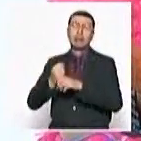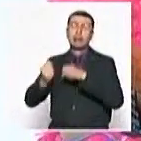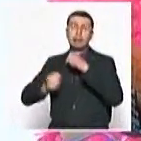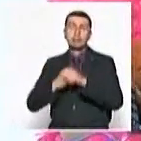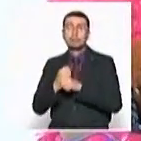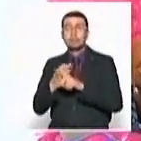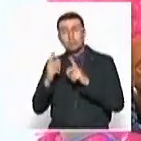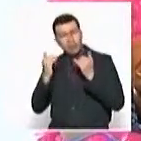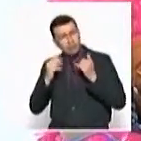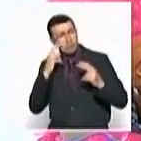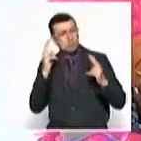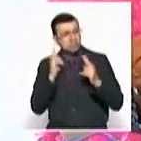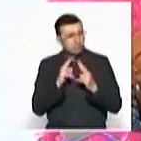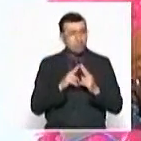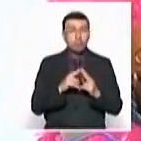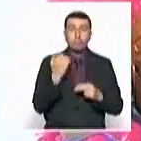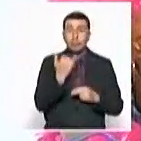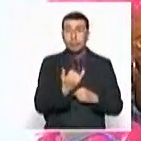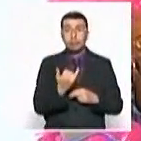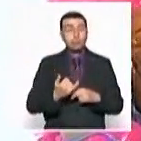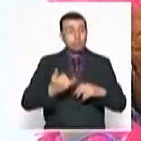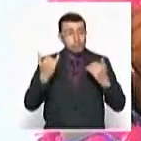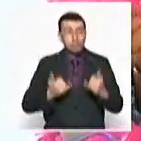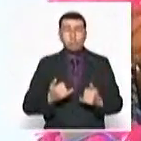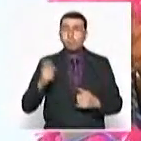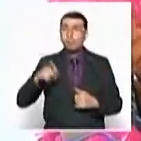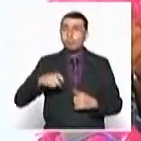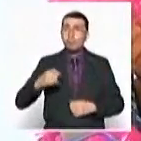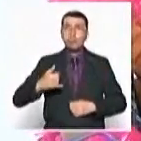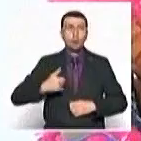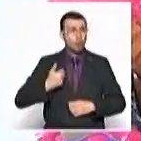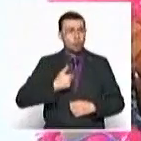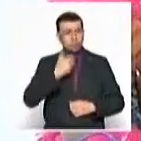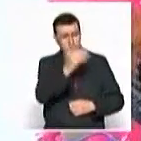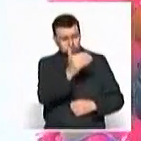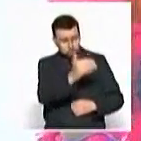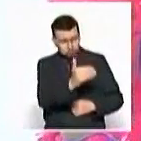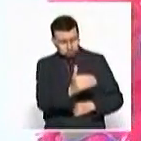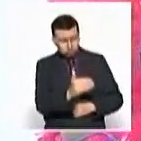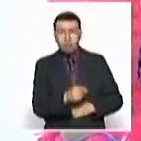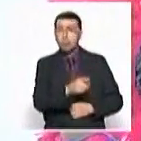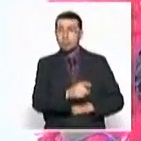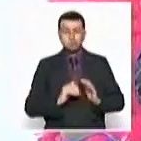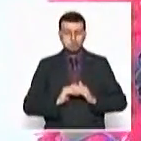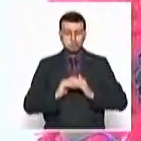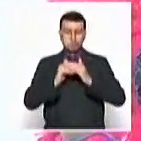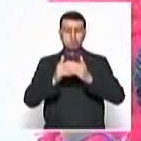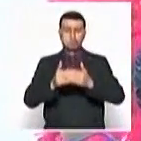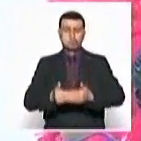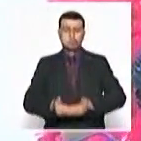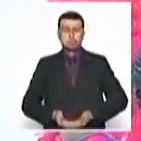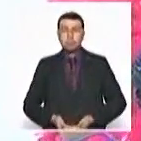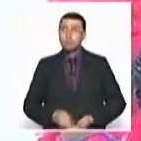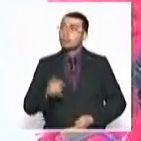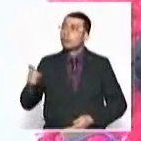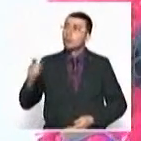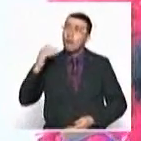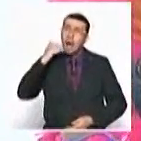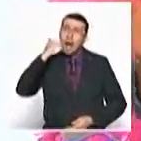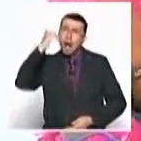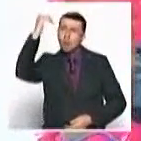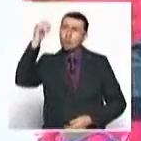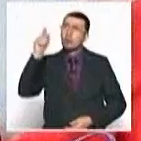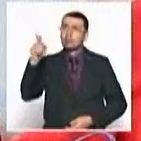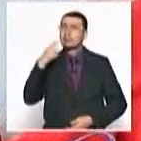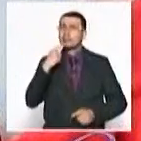cuenta que cada vez se necesita ser más joven para tener hijos, y que las personas más adultas tienen dificultades, ¿o eso sigue